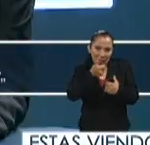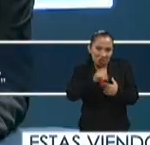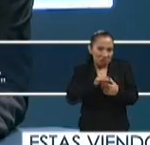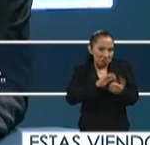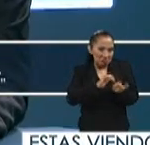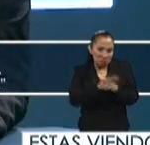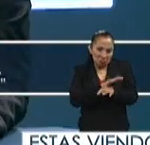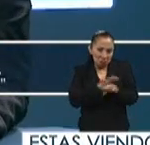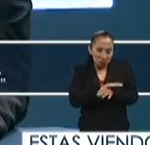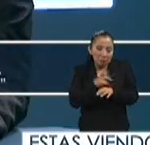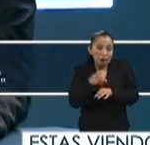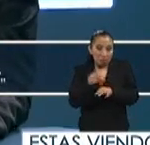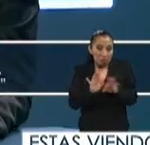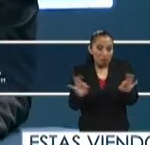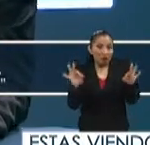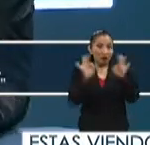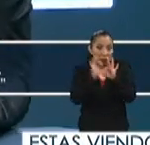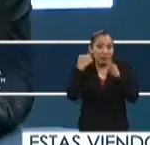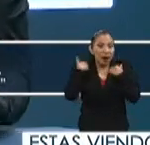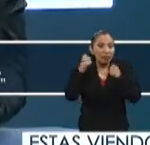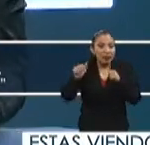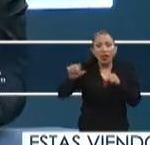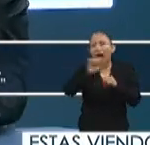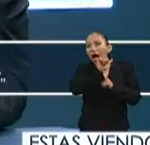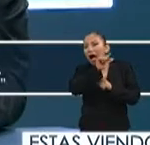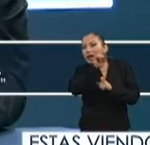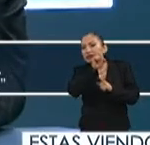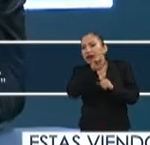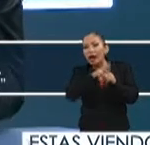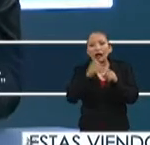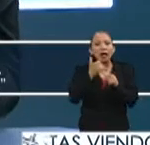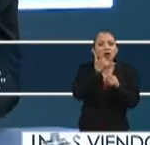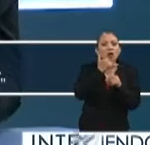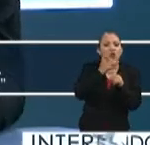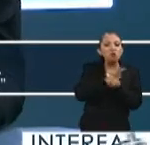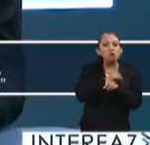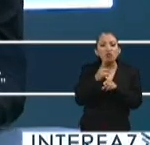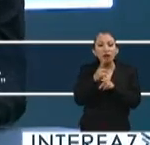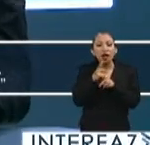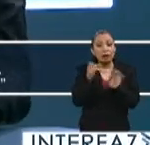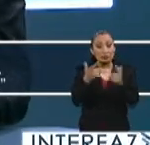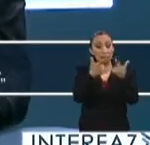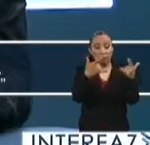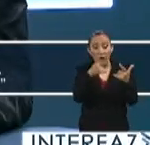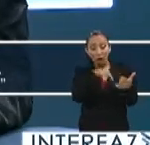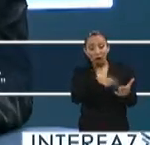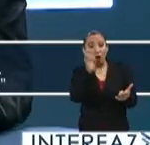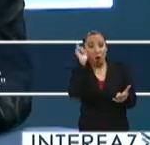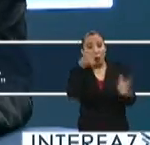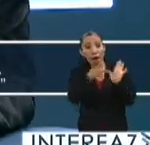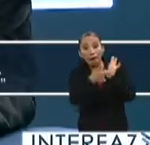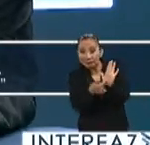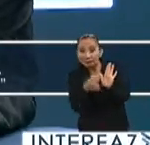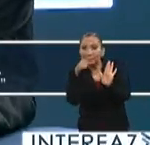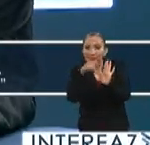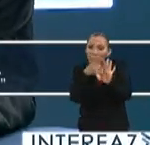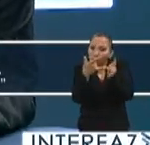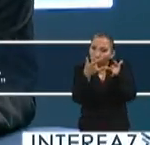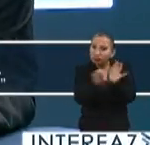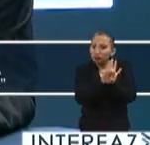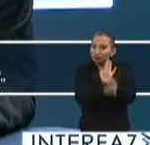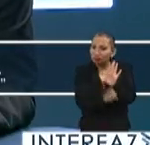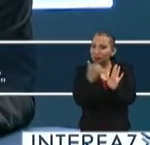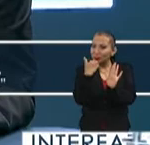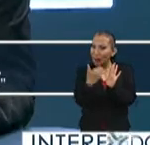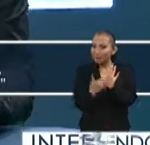evolucionado, pero es importantísima para entender el azar, para entender el error. Y esas historias yo espero que lo ilustran